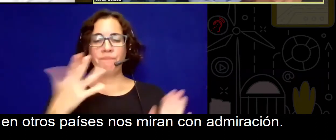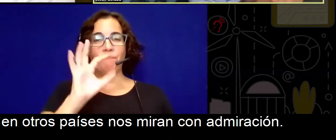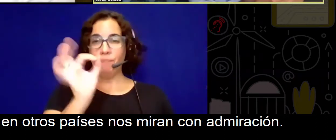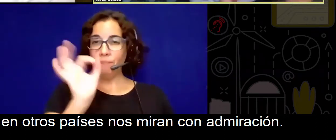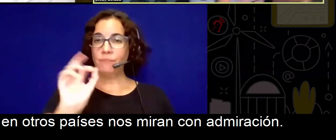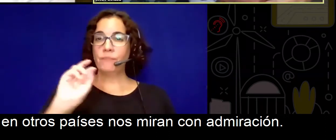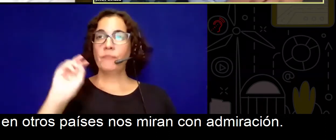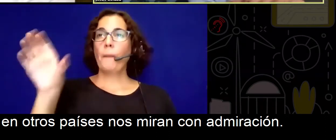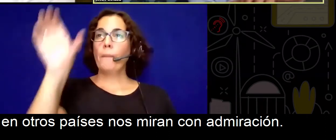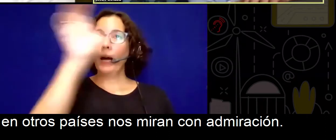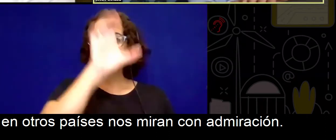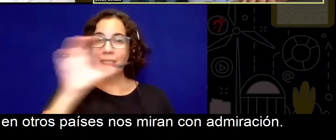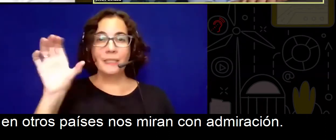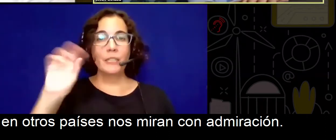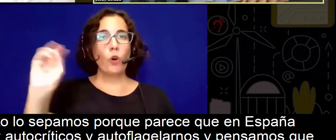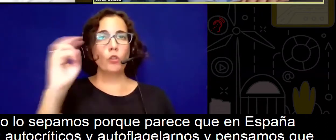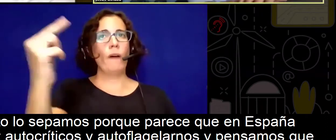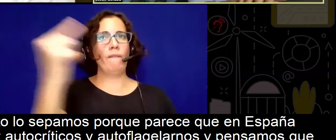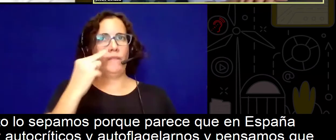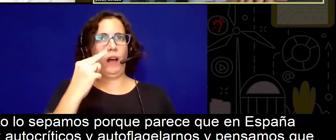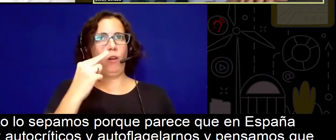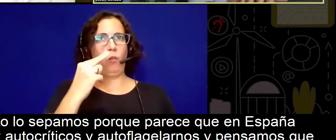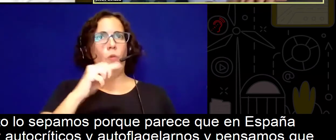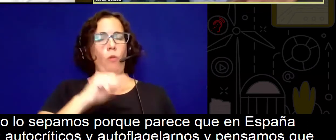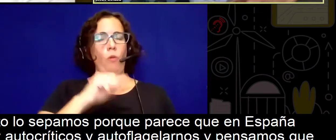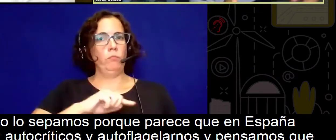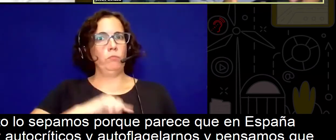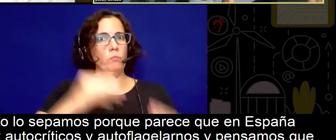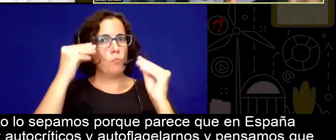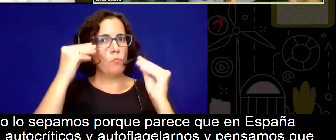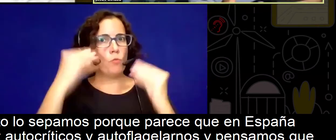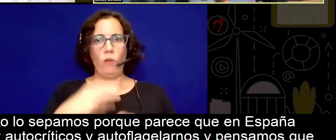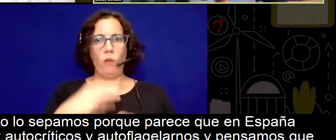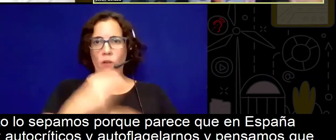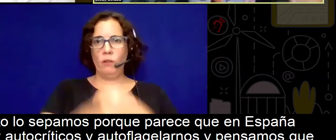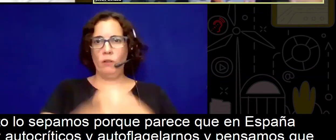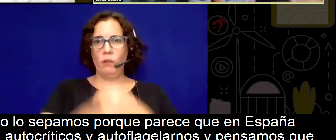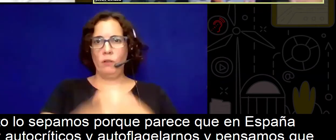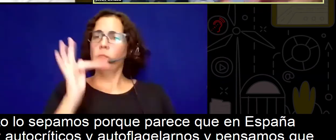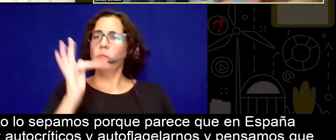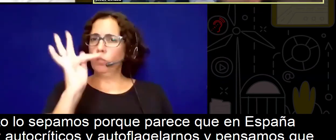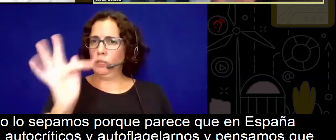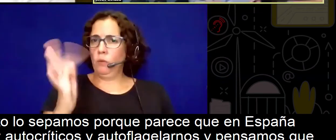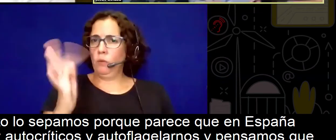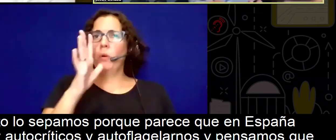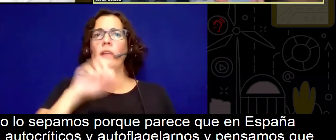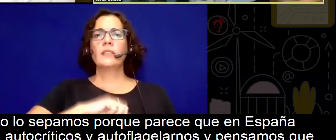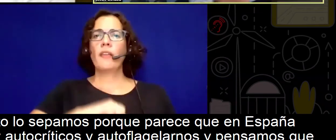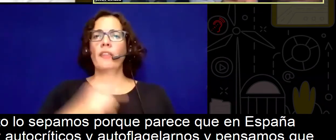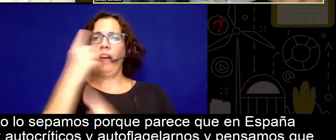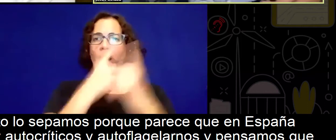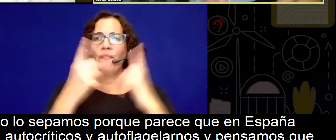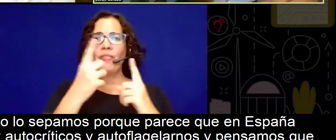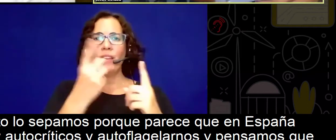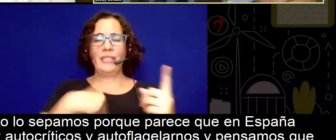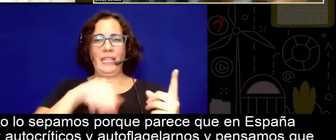miran insisto, con admiración, ¿no? Es bueno que esto lo sepamos porque parece en España pues tendemos a ser muy